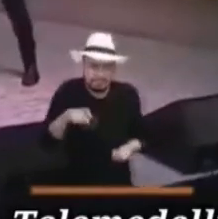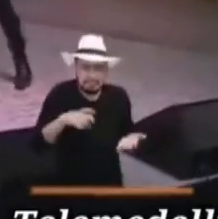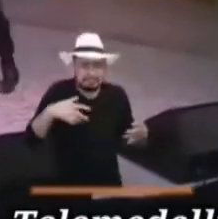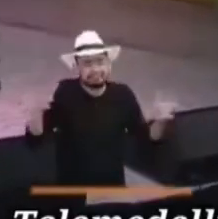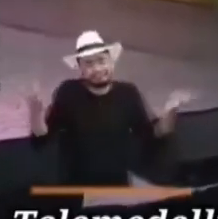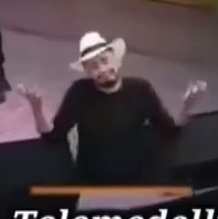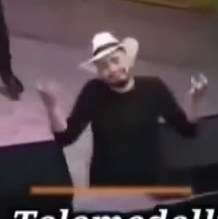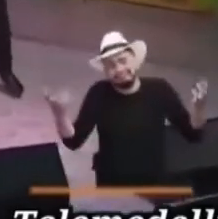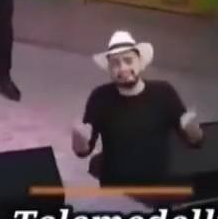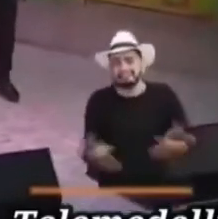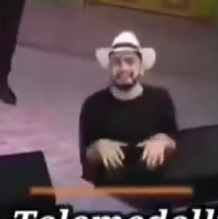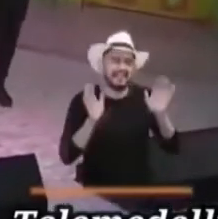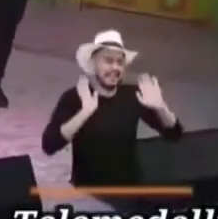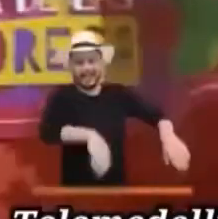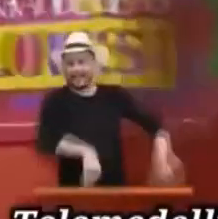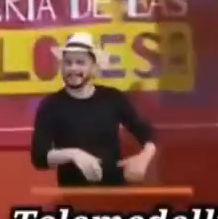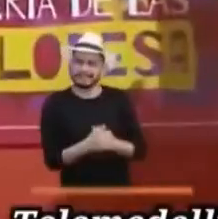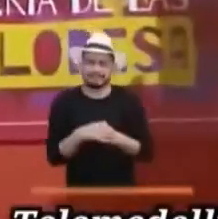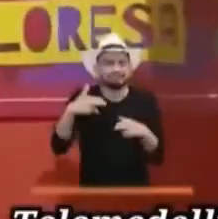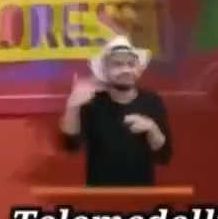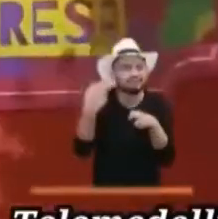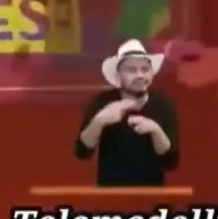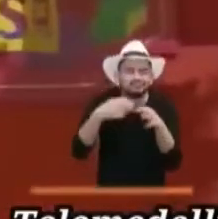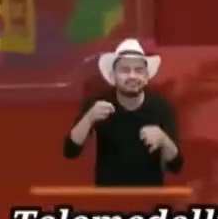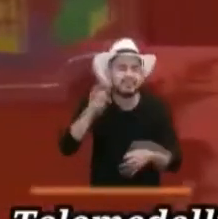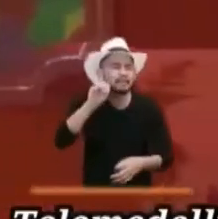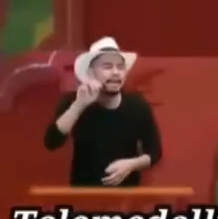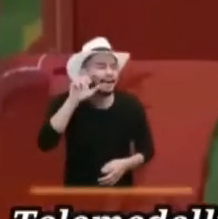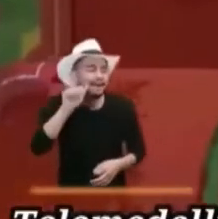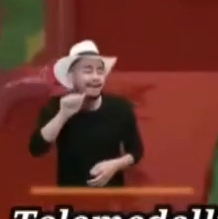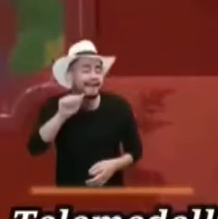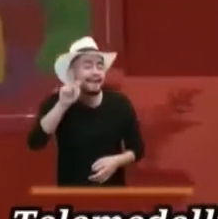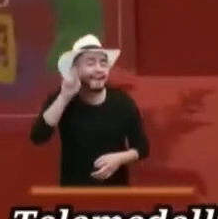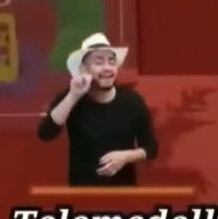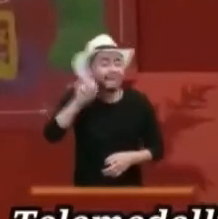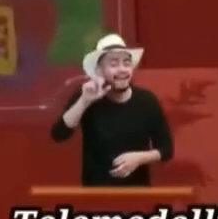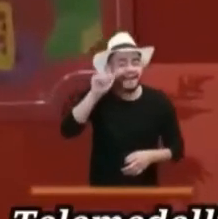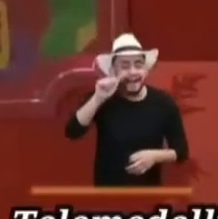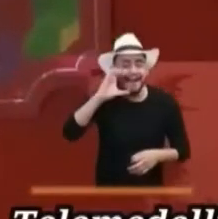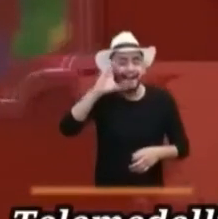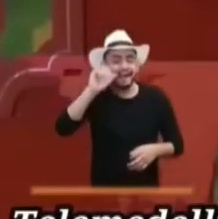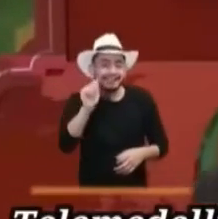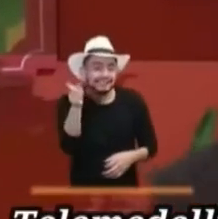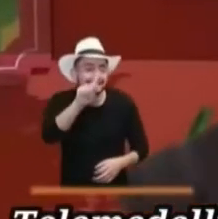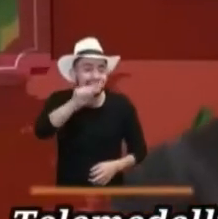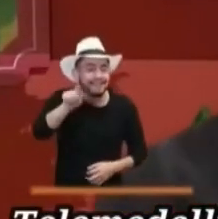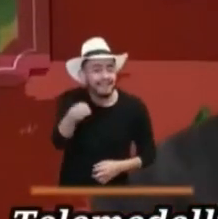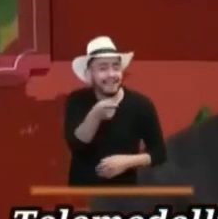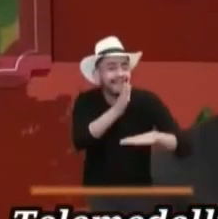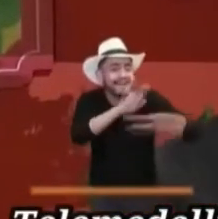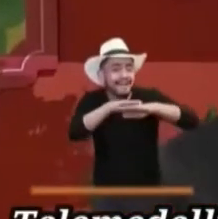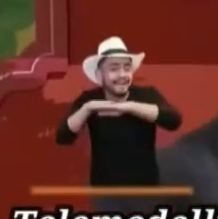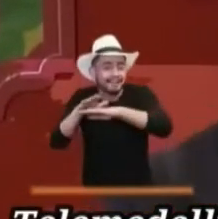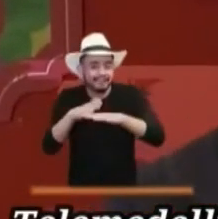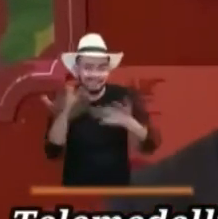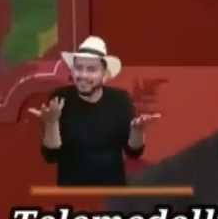Esas se llaman maracas, le contesta este muchacho, y yo la sembré un